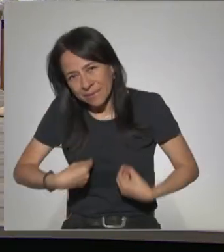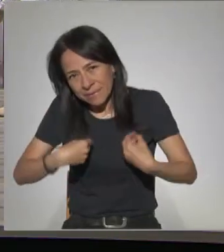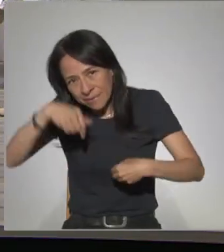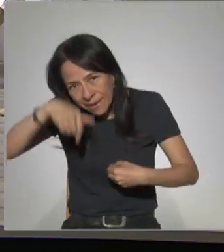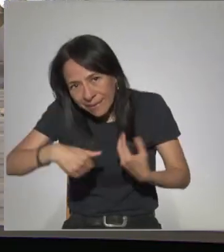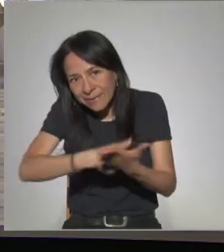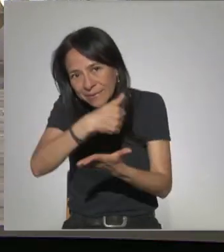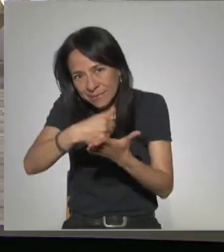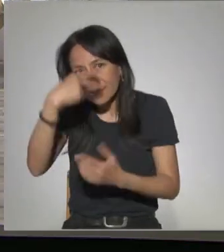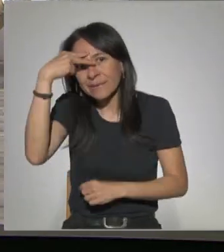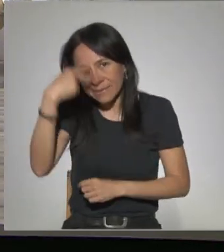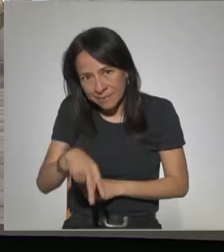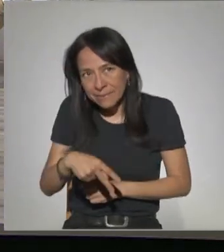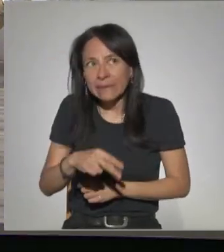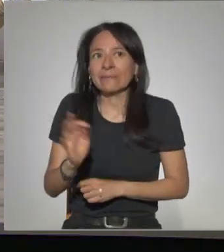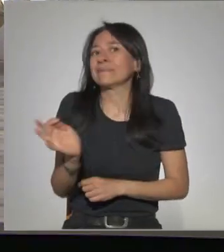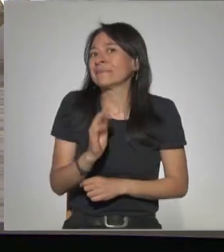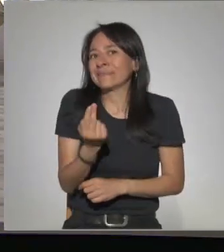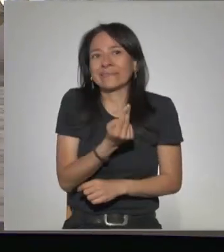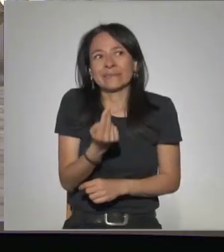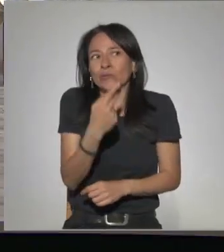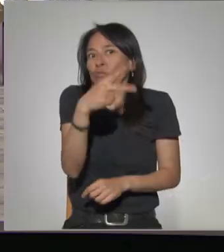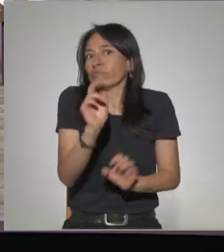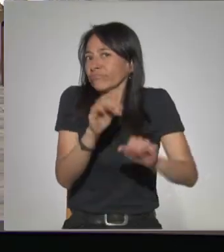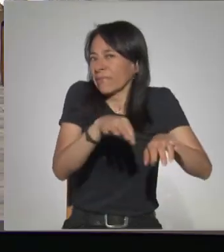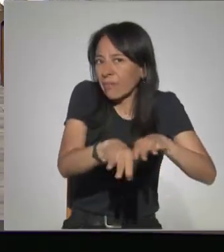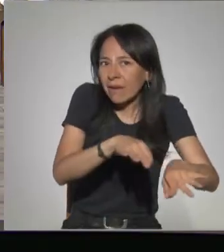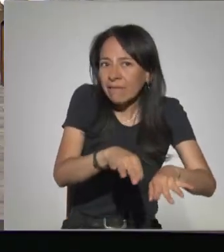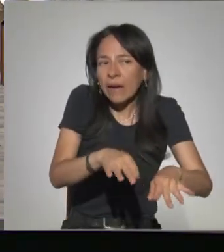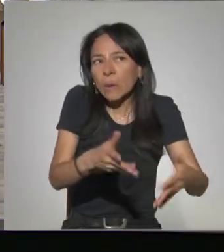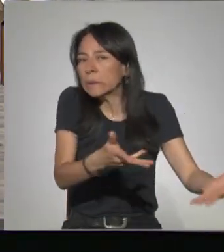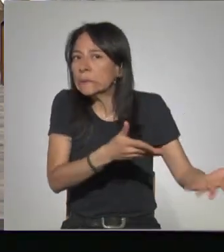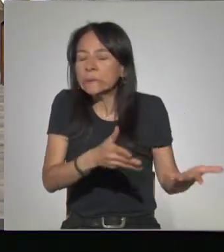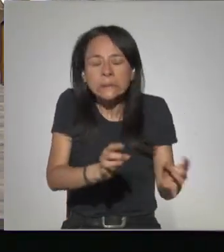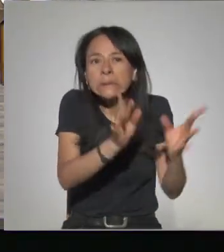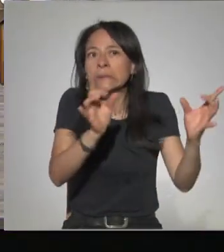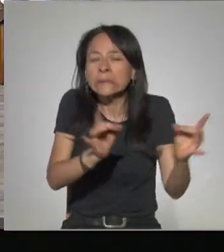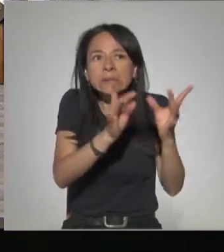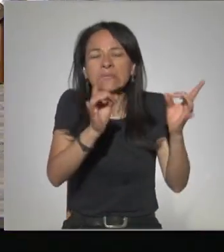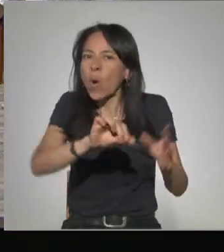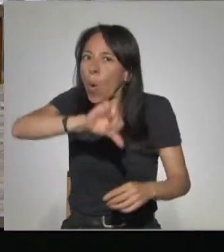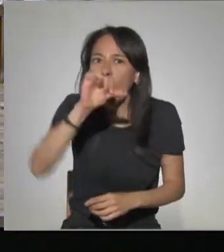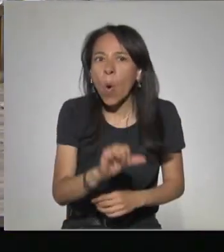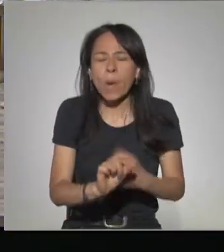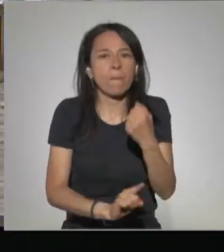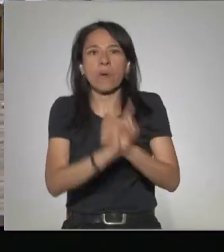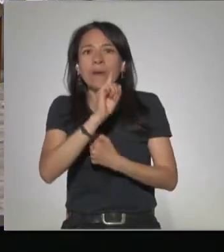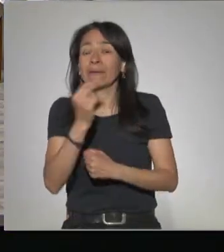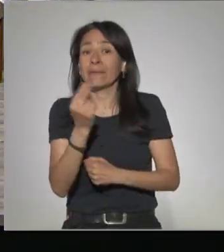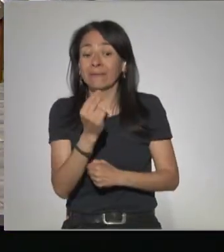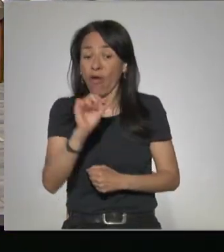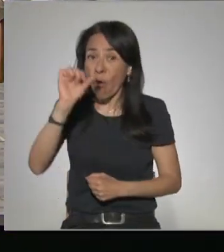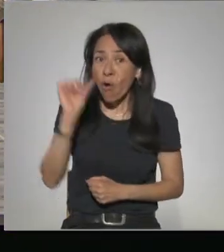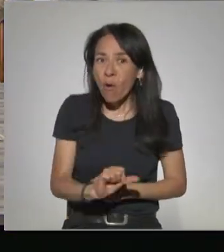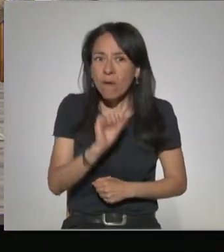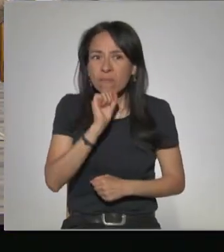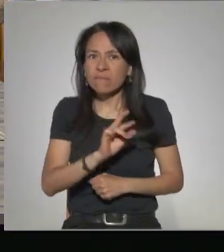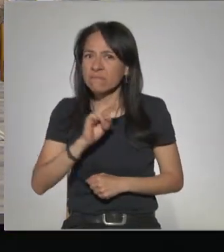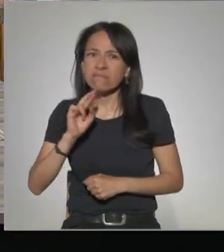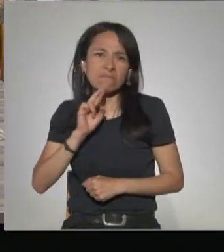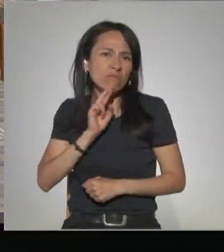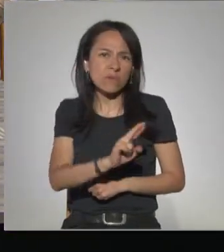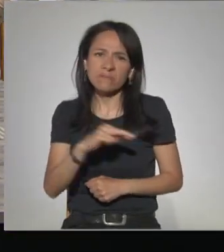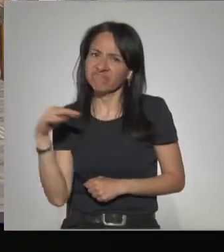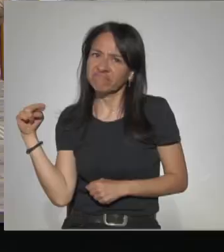que requieren reaccionar o resolver problemas bomberazos así inmediatos, ¿no? Nuestros picos